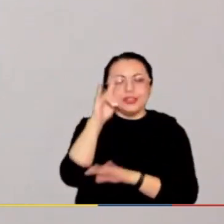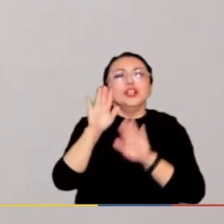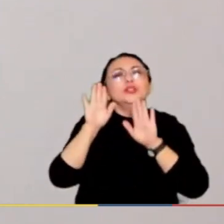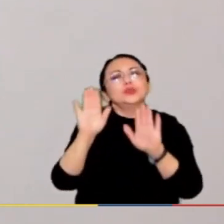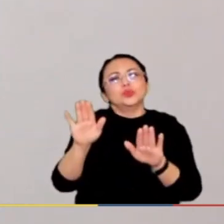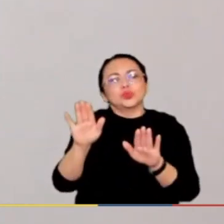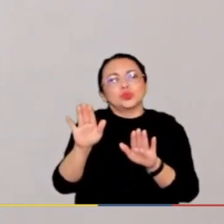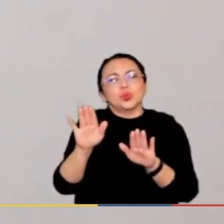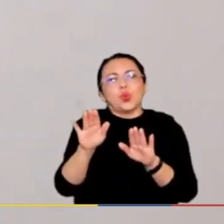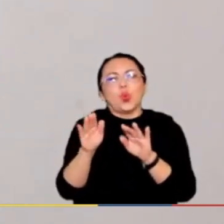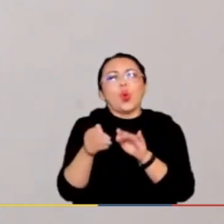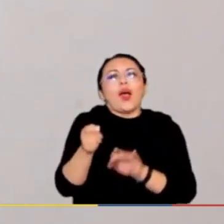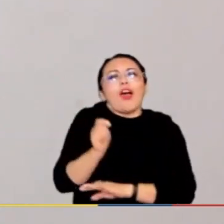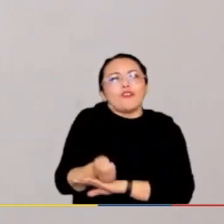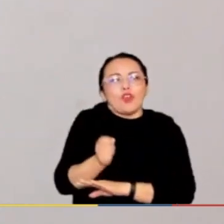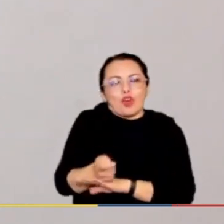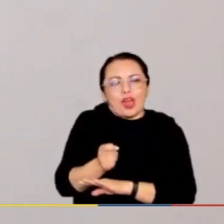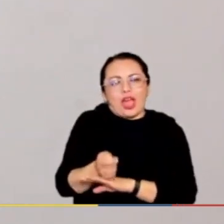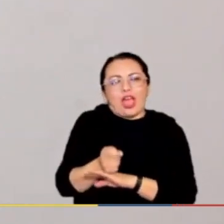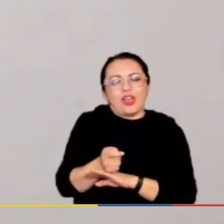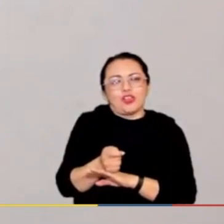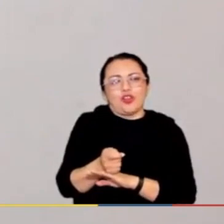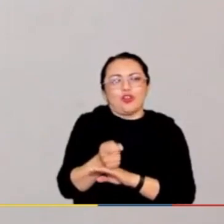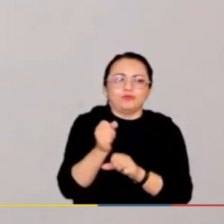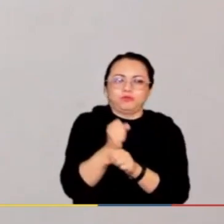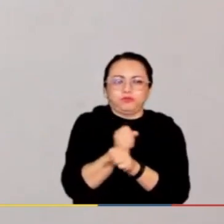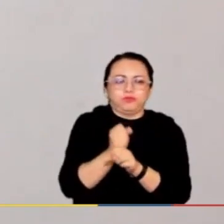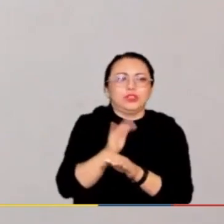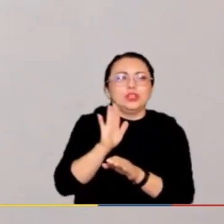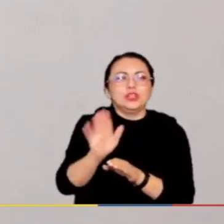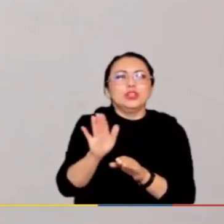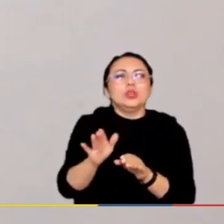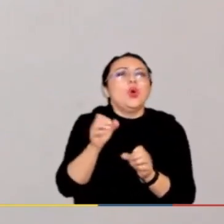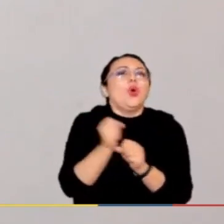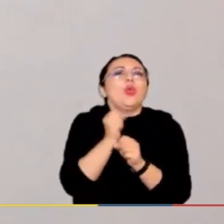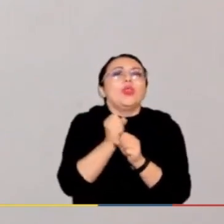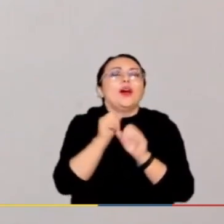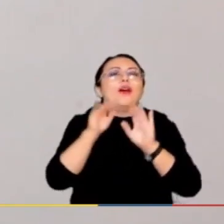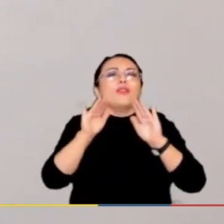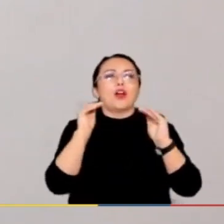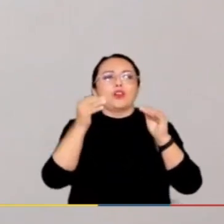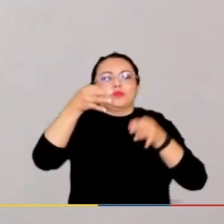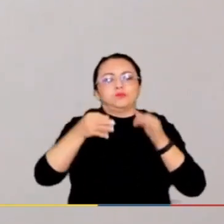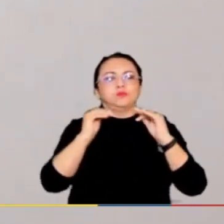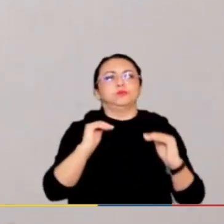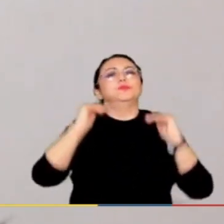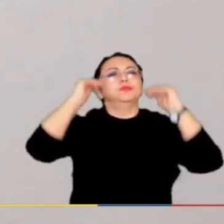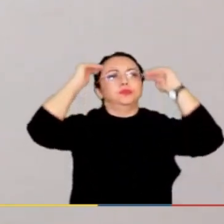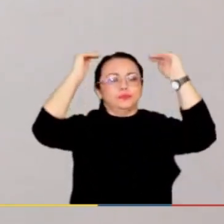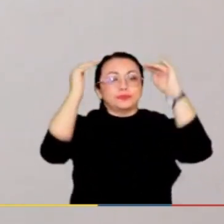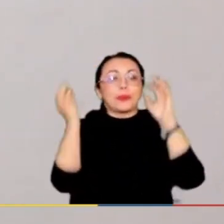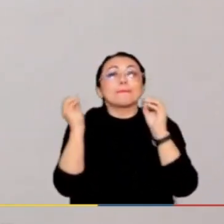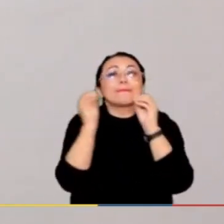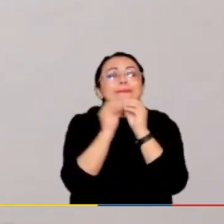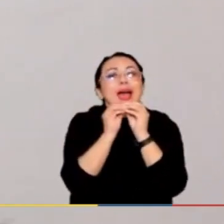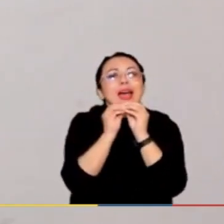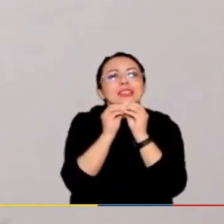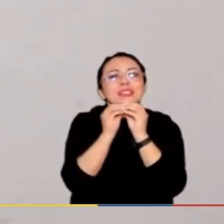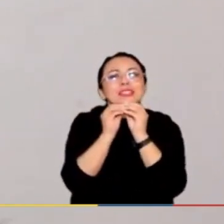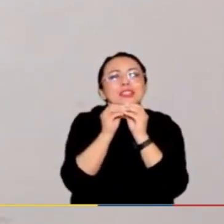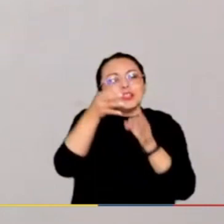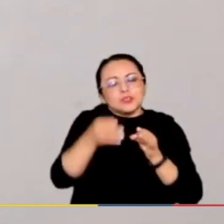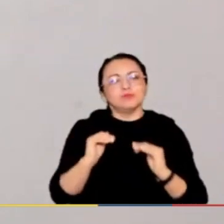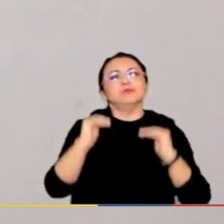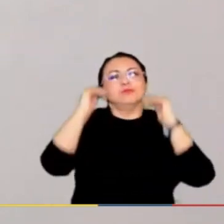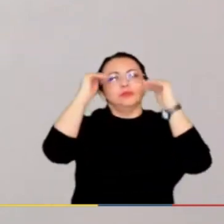juez municipal, juez civil del circuito, magistrado de descongestión de la Sala Civil del Tribunal Superior de Bogotá y magistrado auxiliar de la Sala de